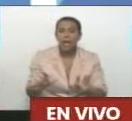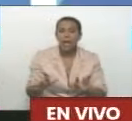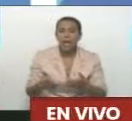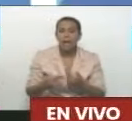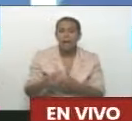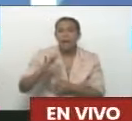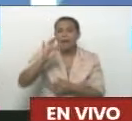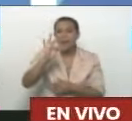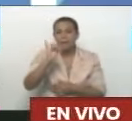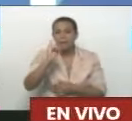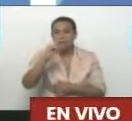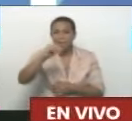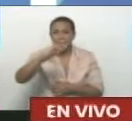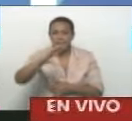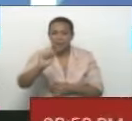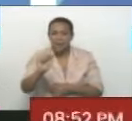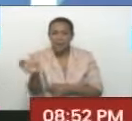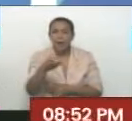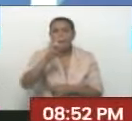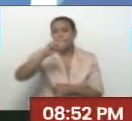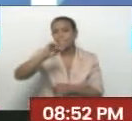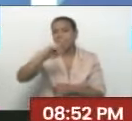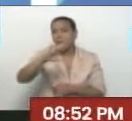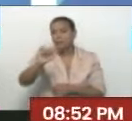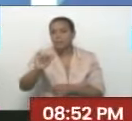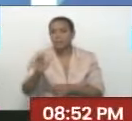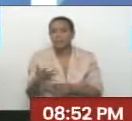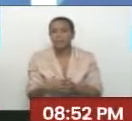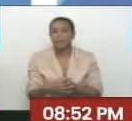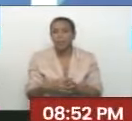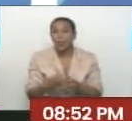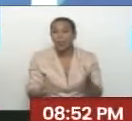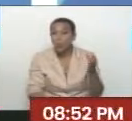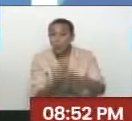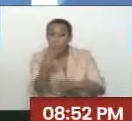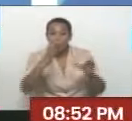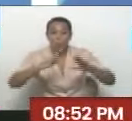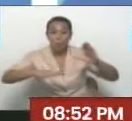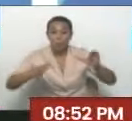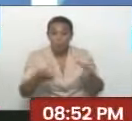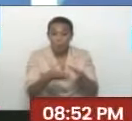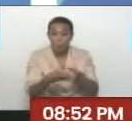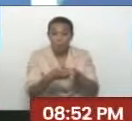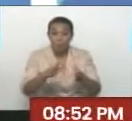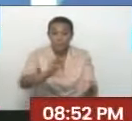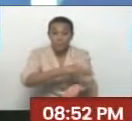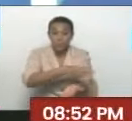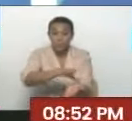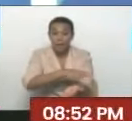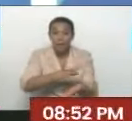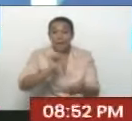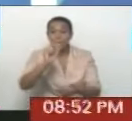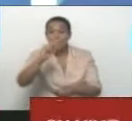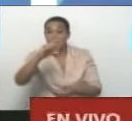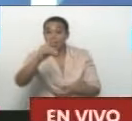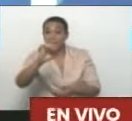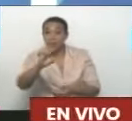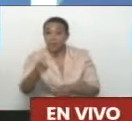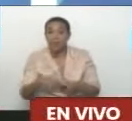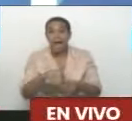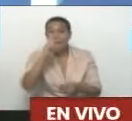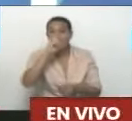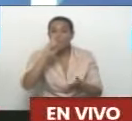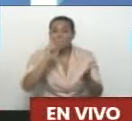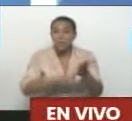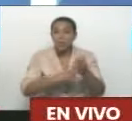Marín, cuando nació el Grupo Madera, por allá en los años 78, 79, 80, pero la experiencia de ahora es muy bonita.